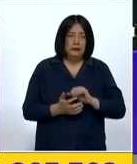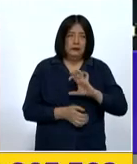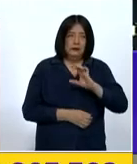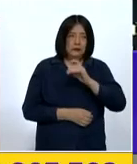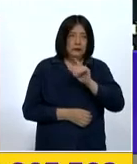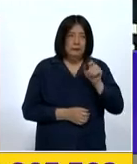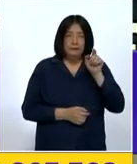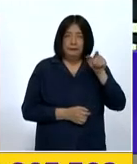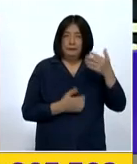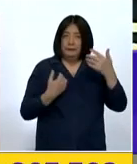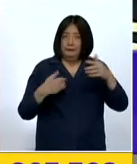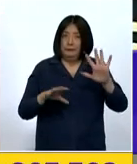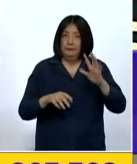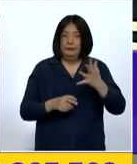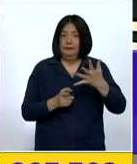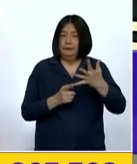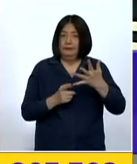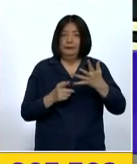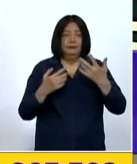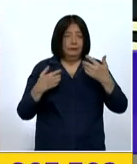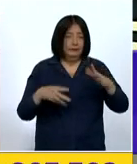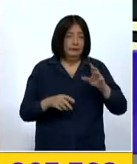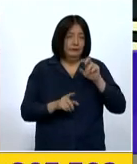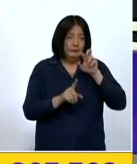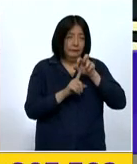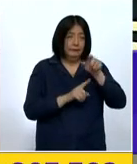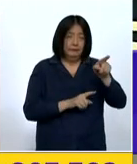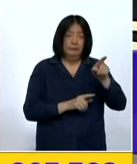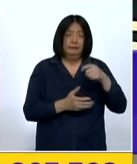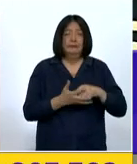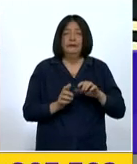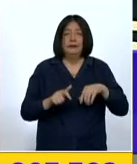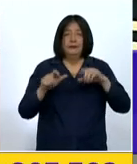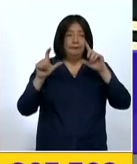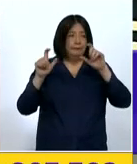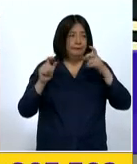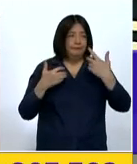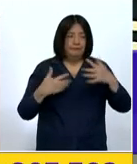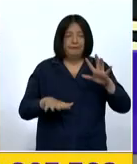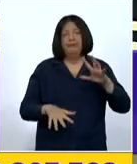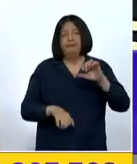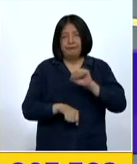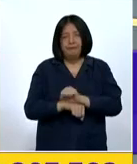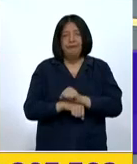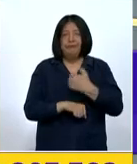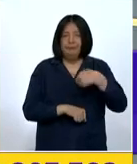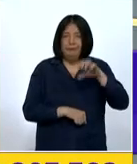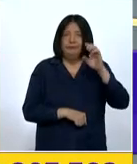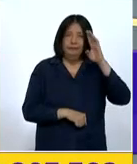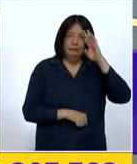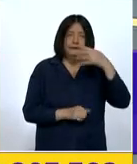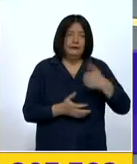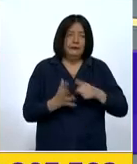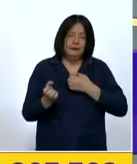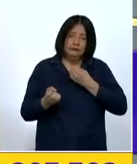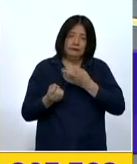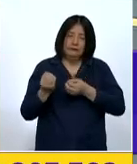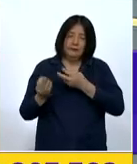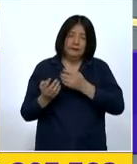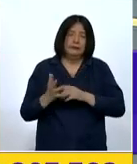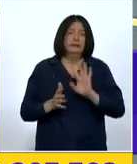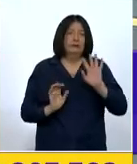Charlie. Él ya está, como ven en la imagen, en la fotografía, en manos de la policía. Y su testimonio ha